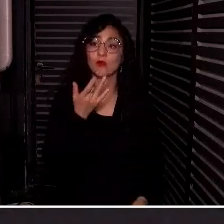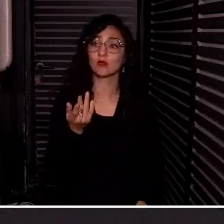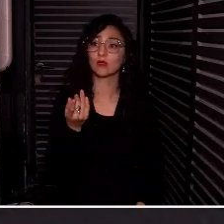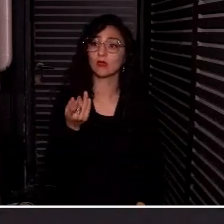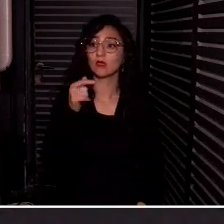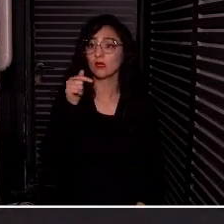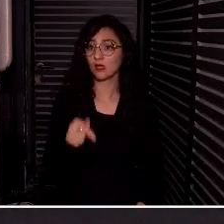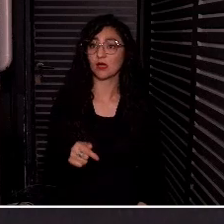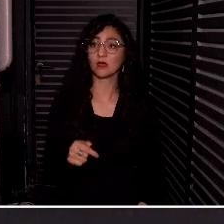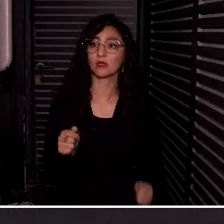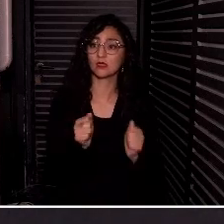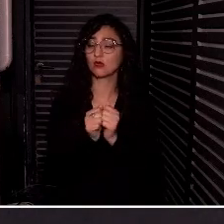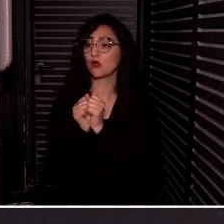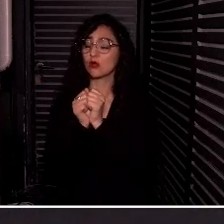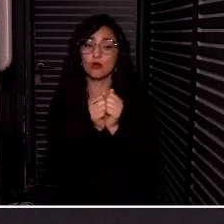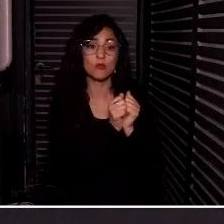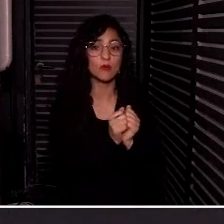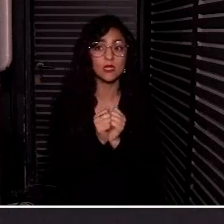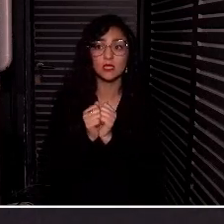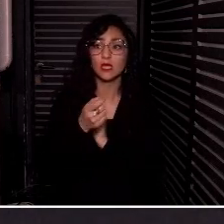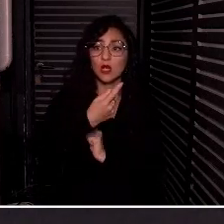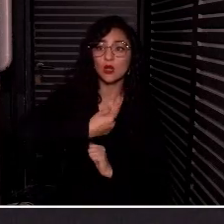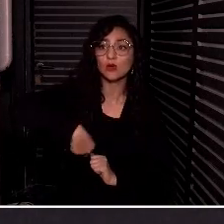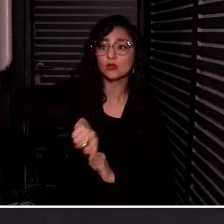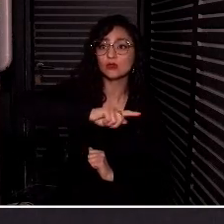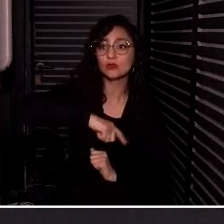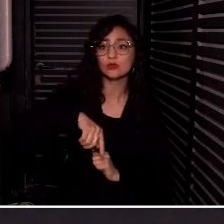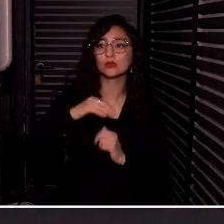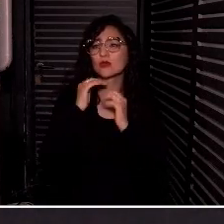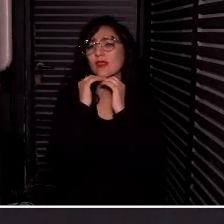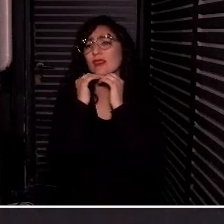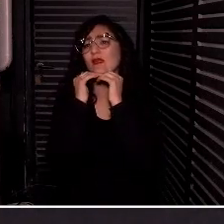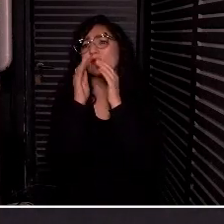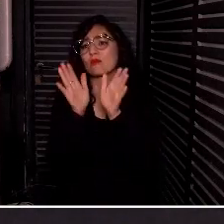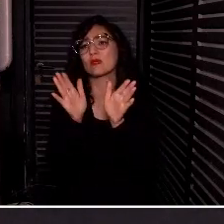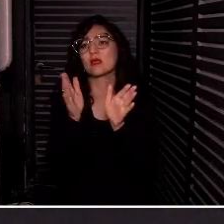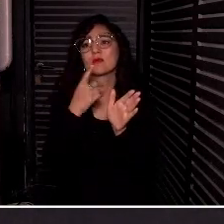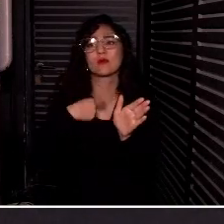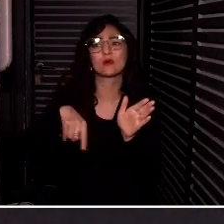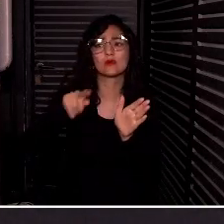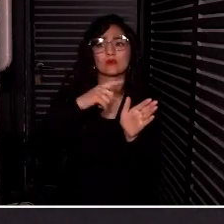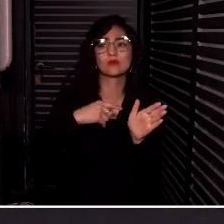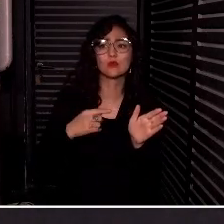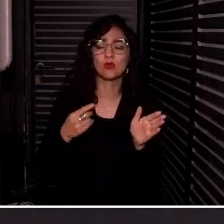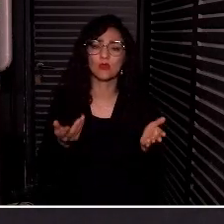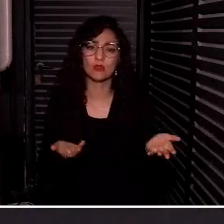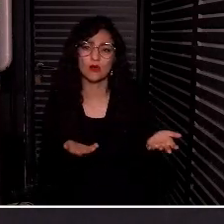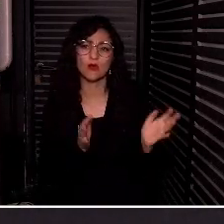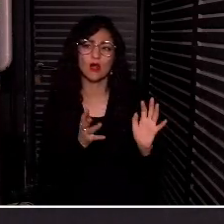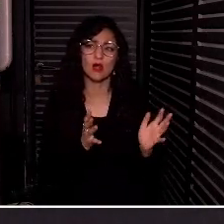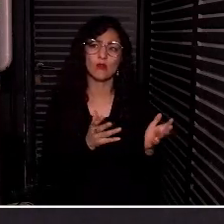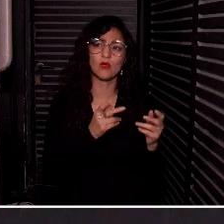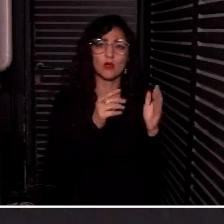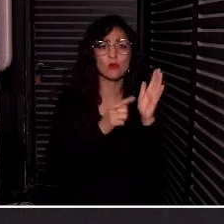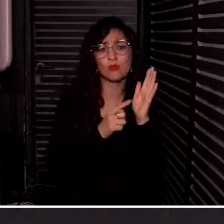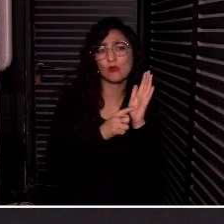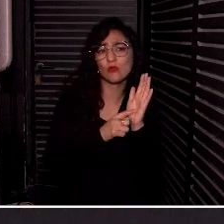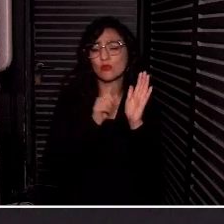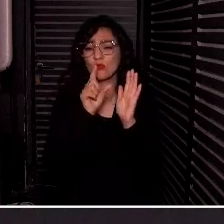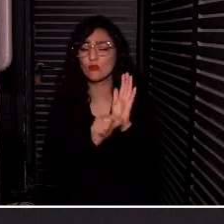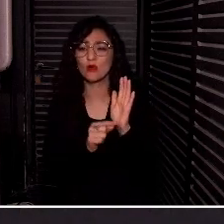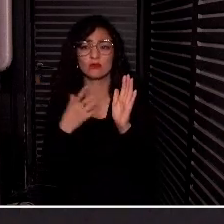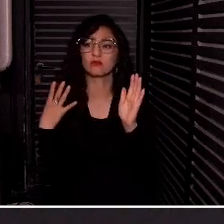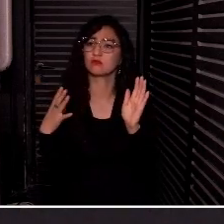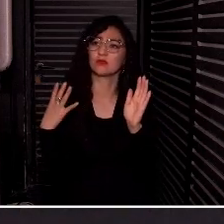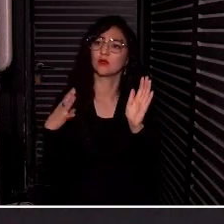comentaba acá con con con mis pares a nosotros nos da lo mismo que no que nos estén apabullado el tema de que tengamos bajo rating todo lo demás